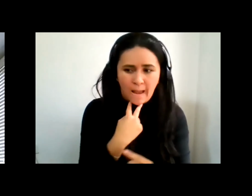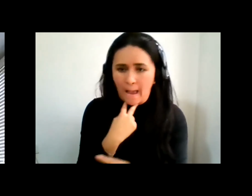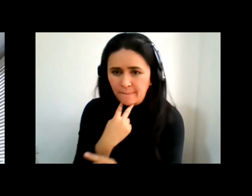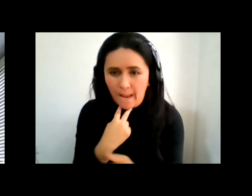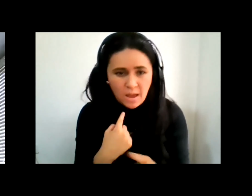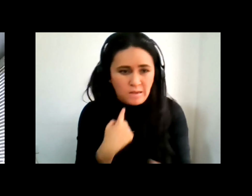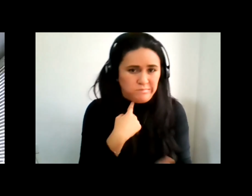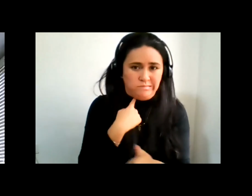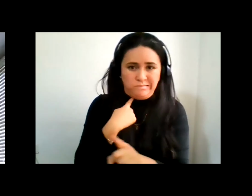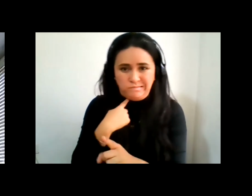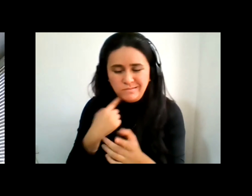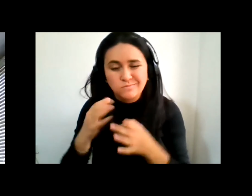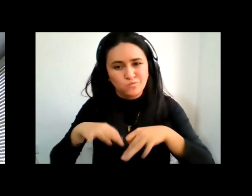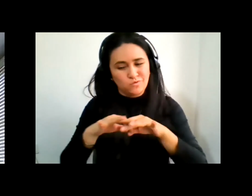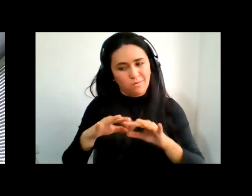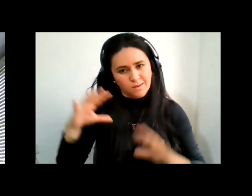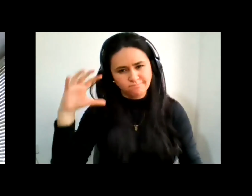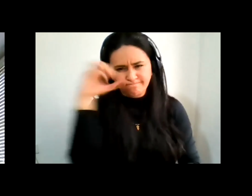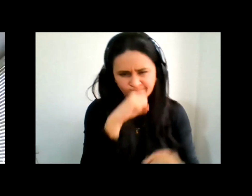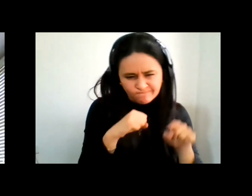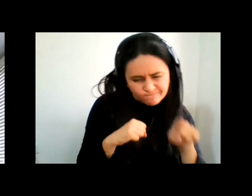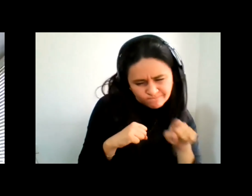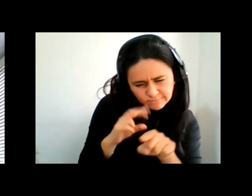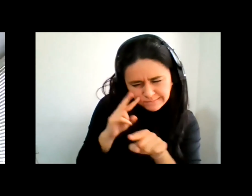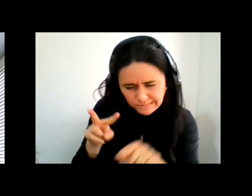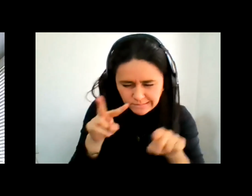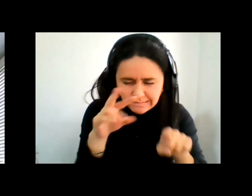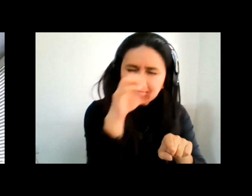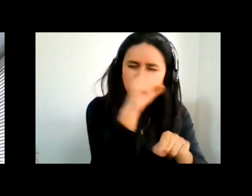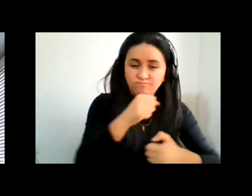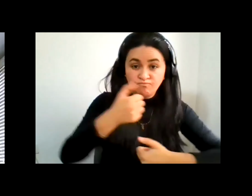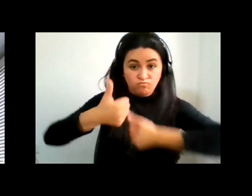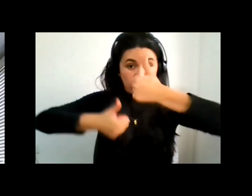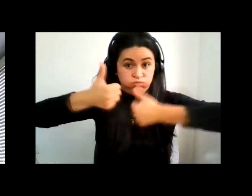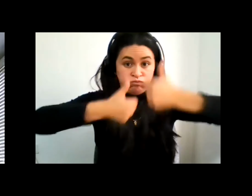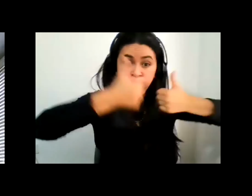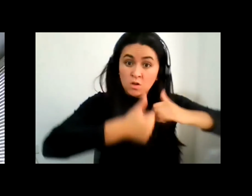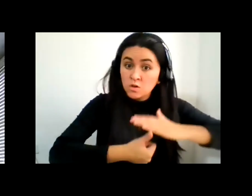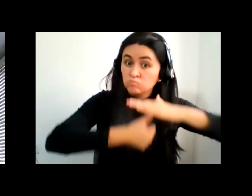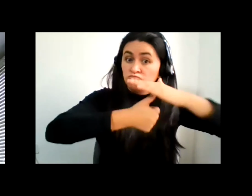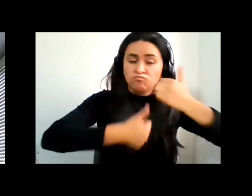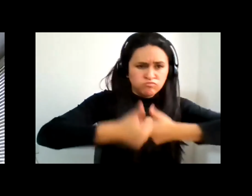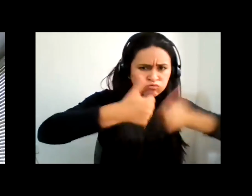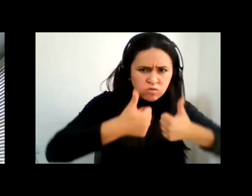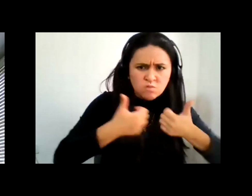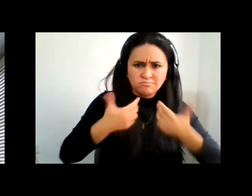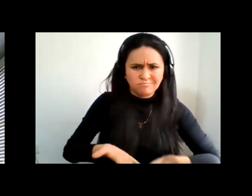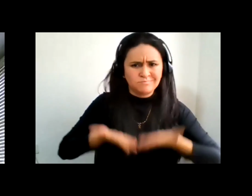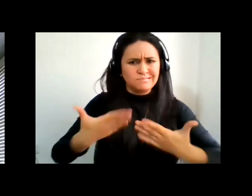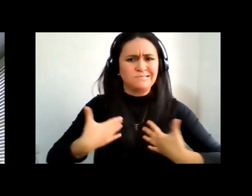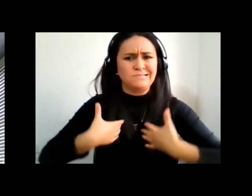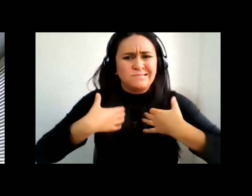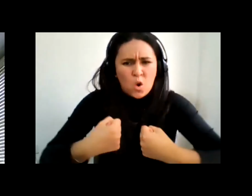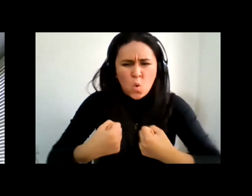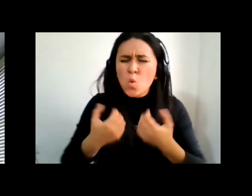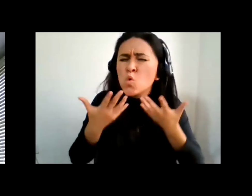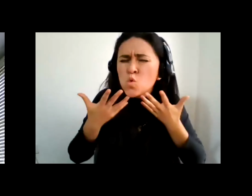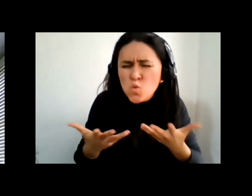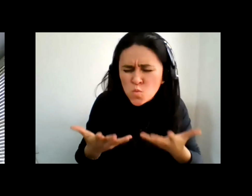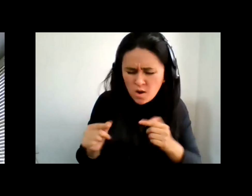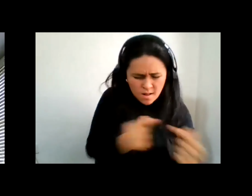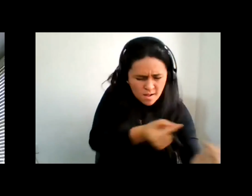y especialmente de la función de rectoría de las autoridades de salud para garantizar que esas intervenciones de